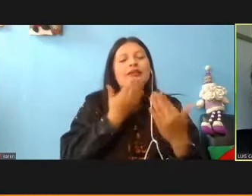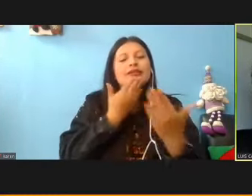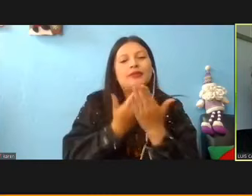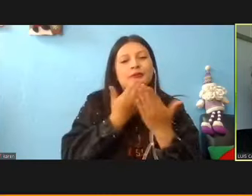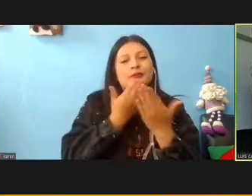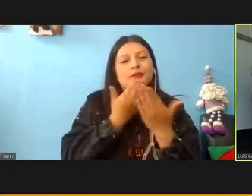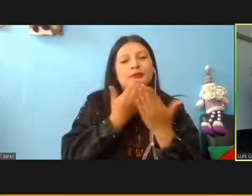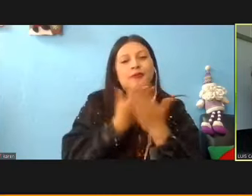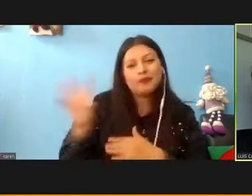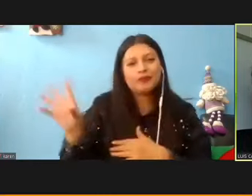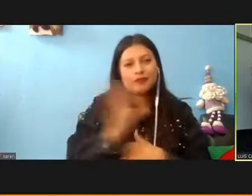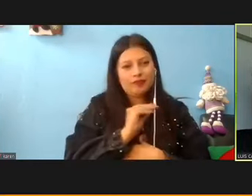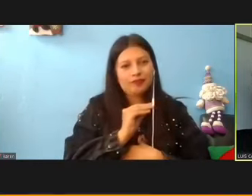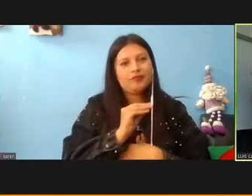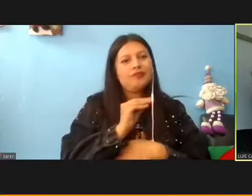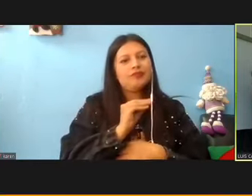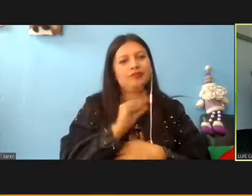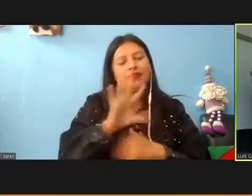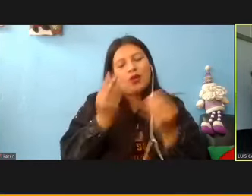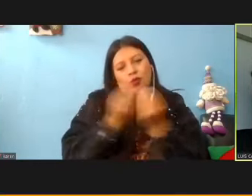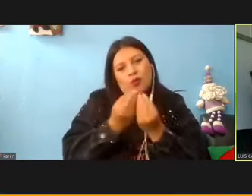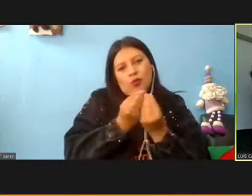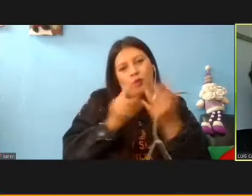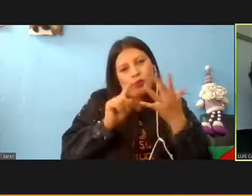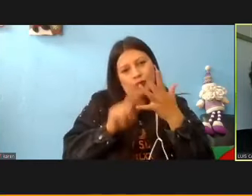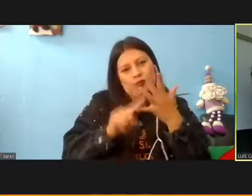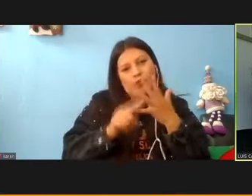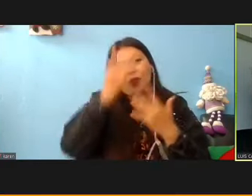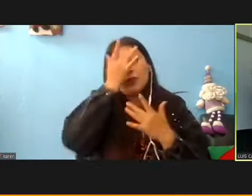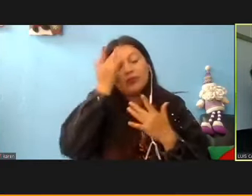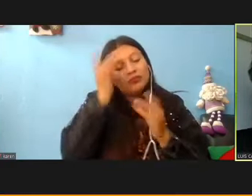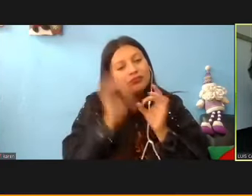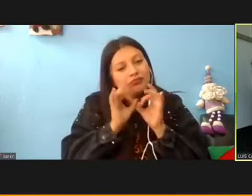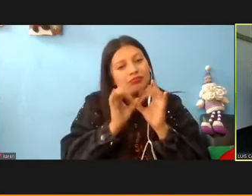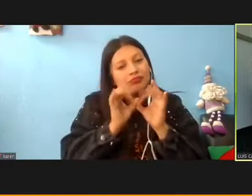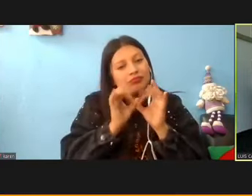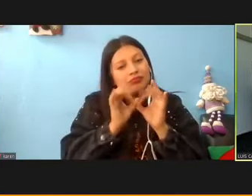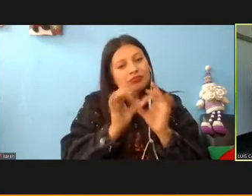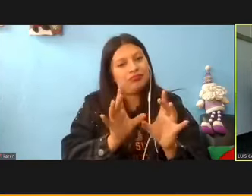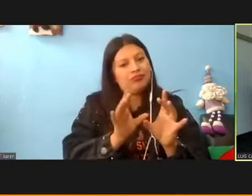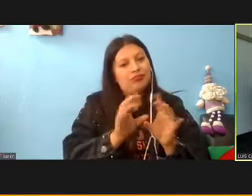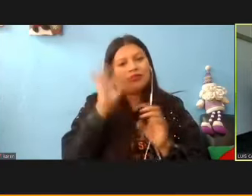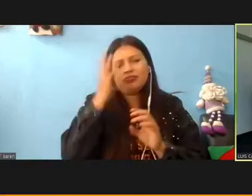los del eje porque logramos hacer algo muy